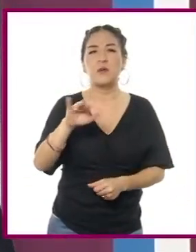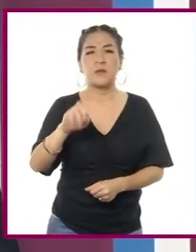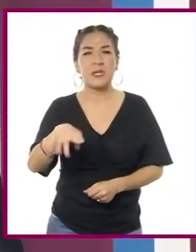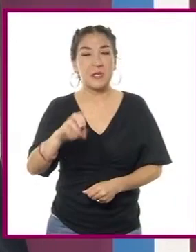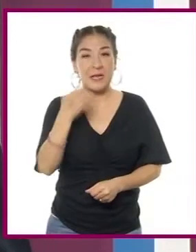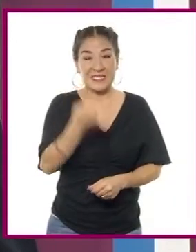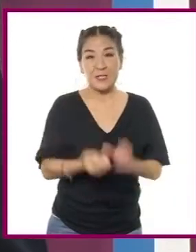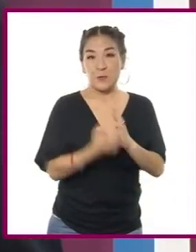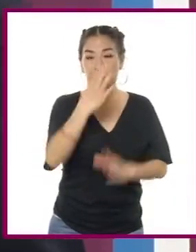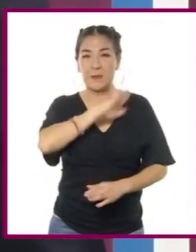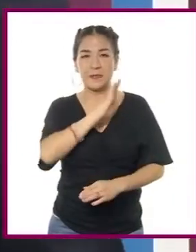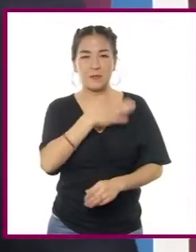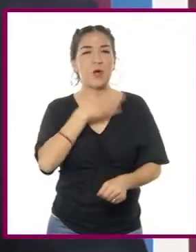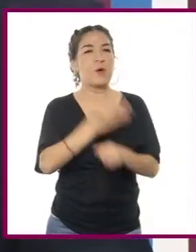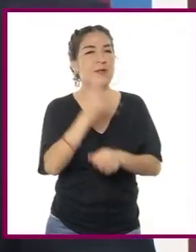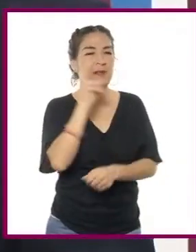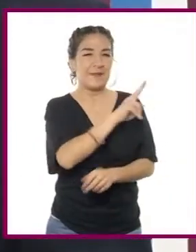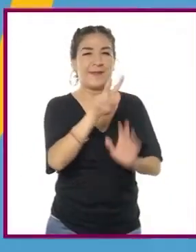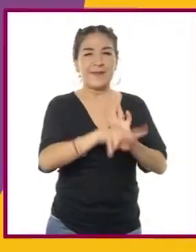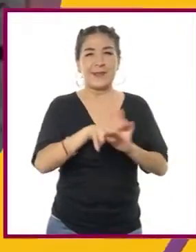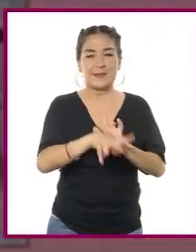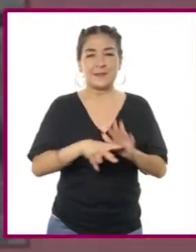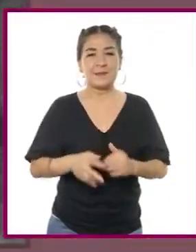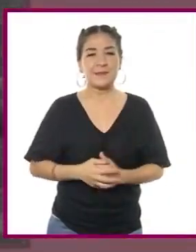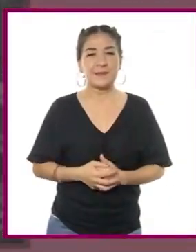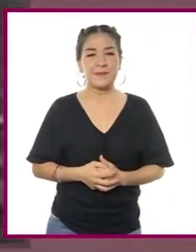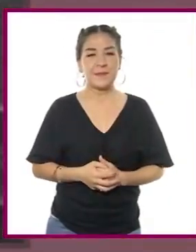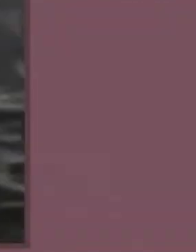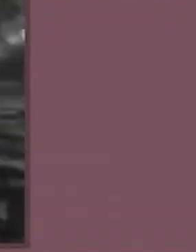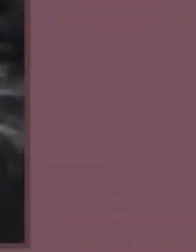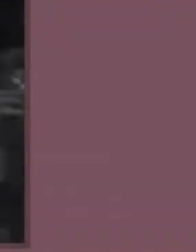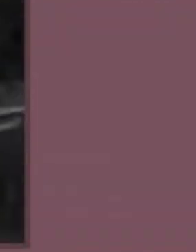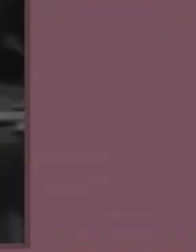veamos y escuchemos el siguiente video.